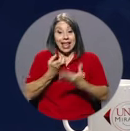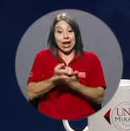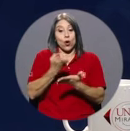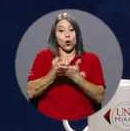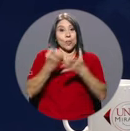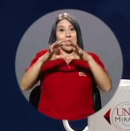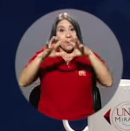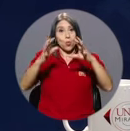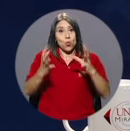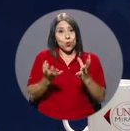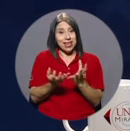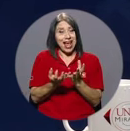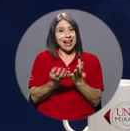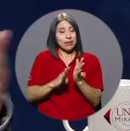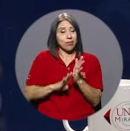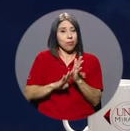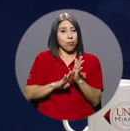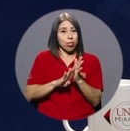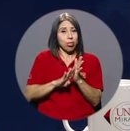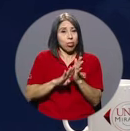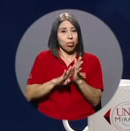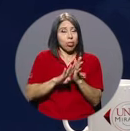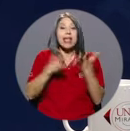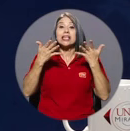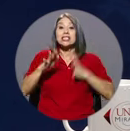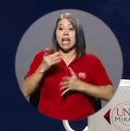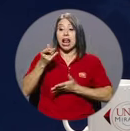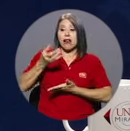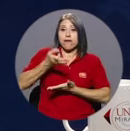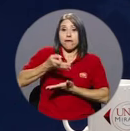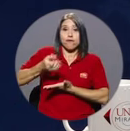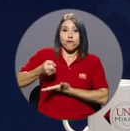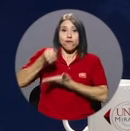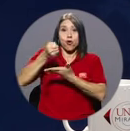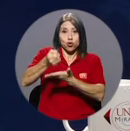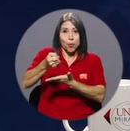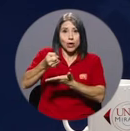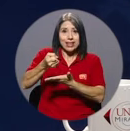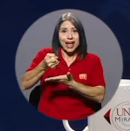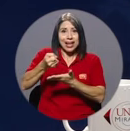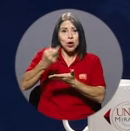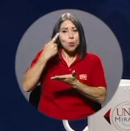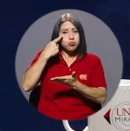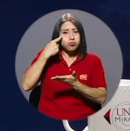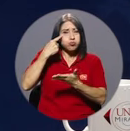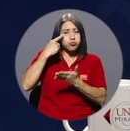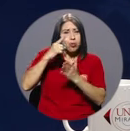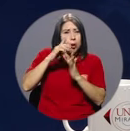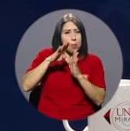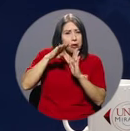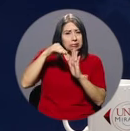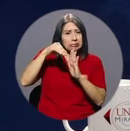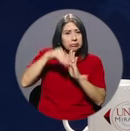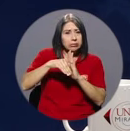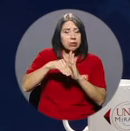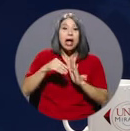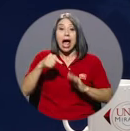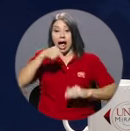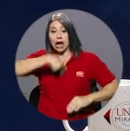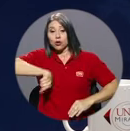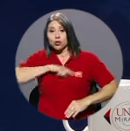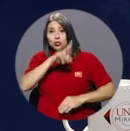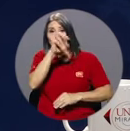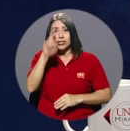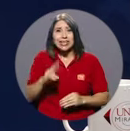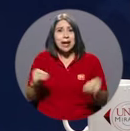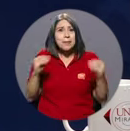una desaceleración que ya incluso el Fondo Monetario espera hacia la baja. Particularmente, lo que más nos preocuparía a nosotros en Costa Rica es el